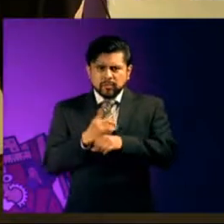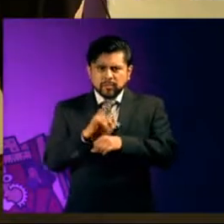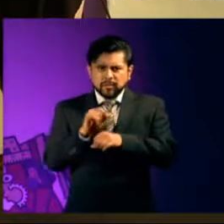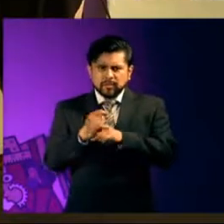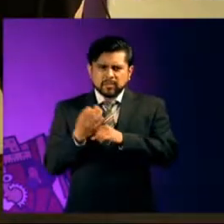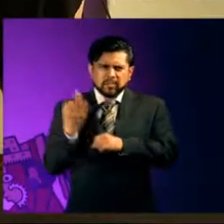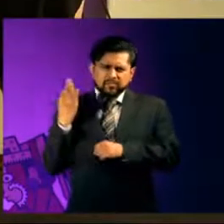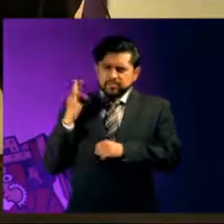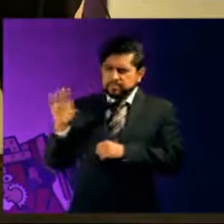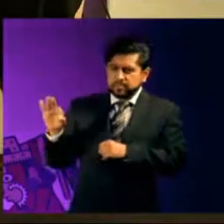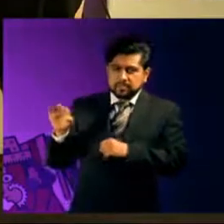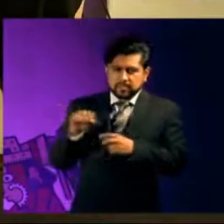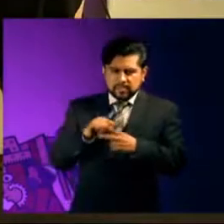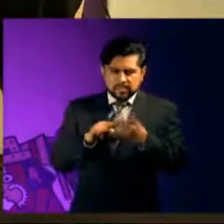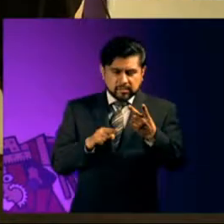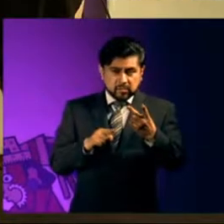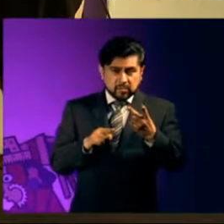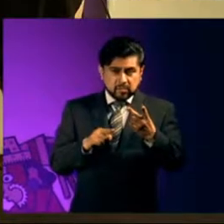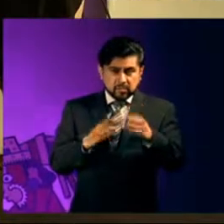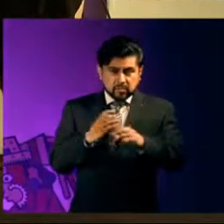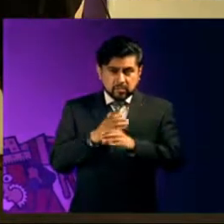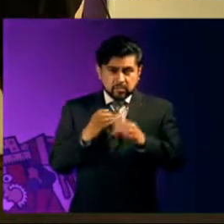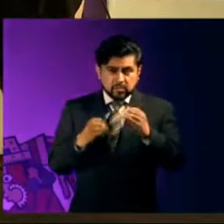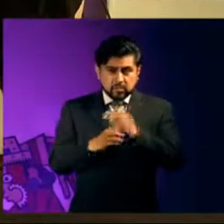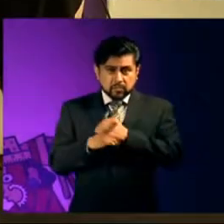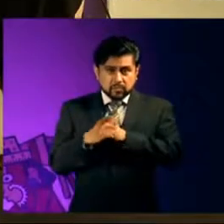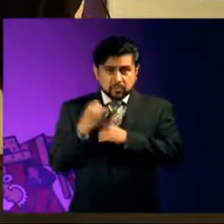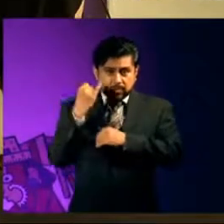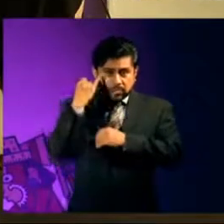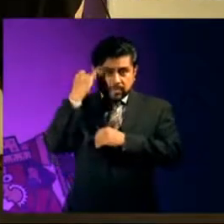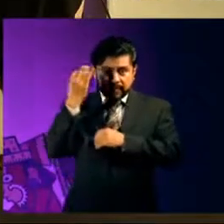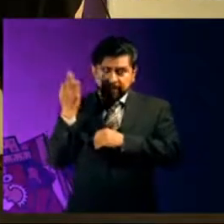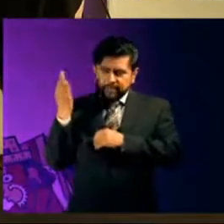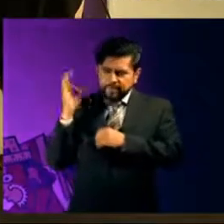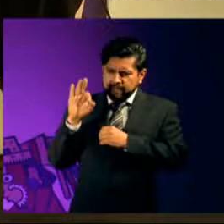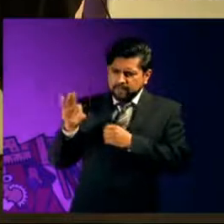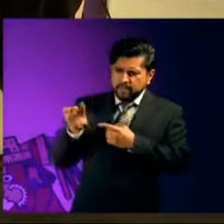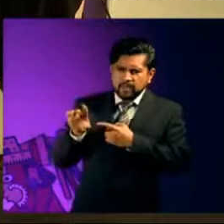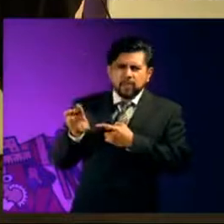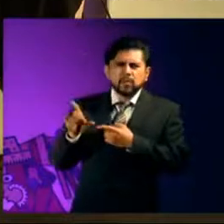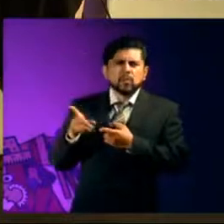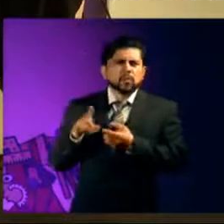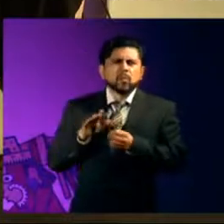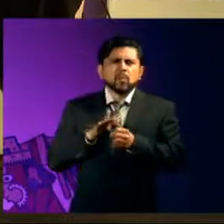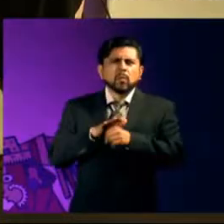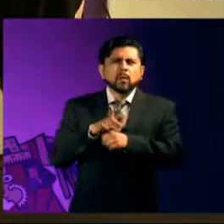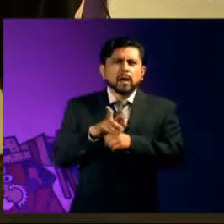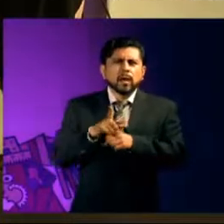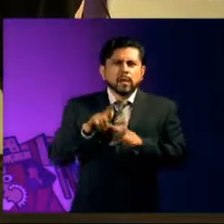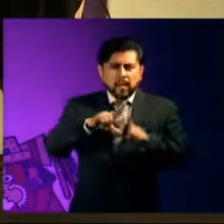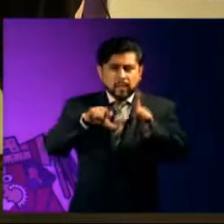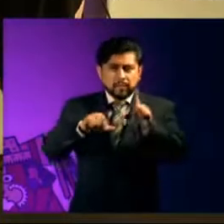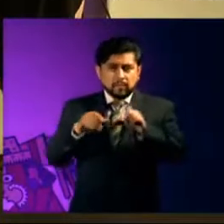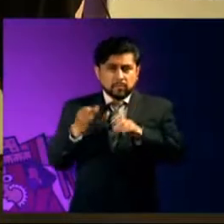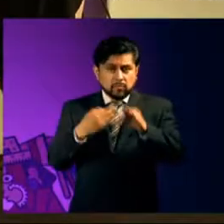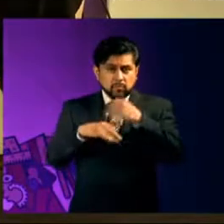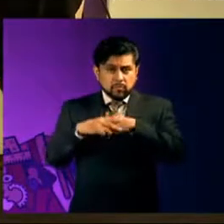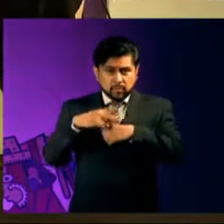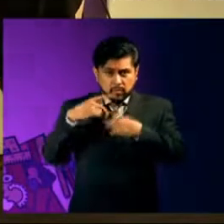traición es la idea de la traición que puede ser la traición nacional o la traición